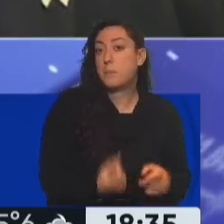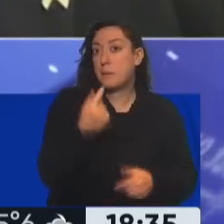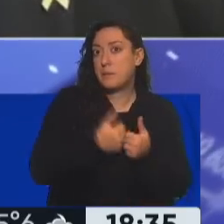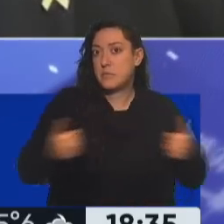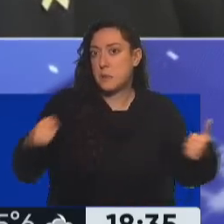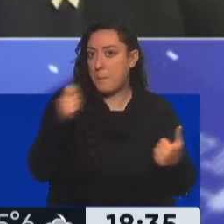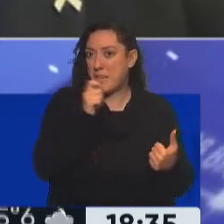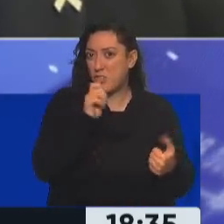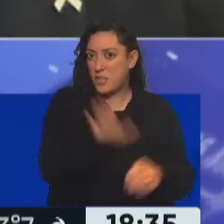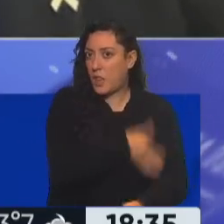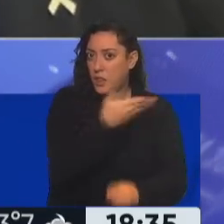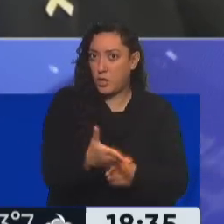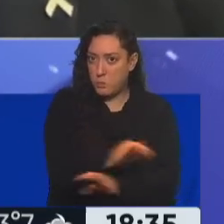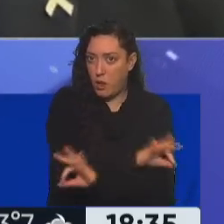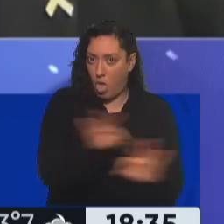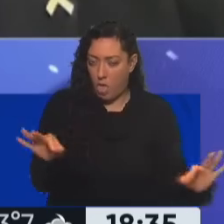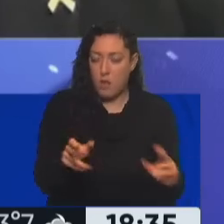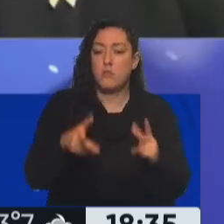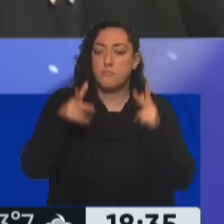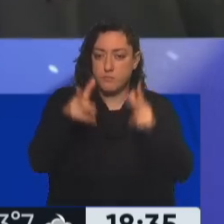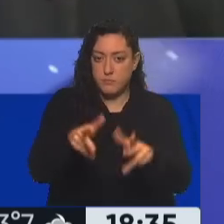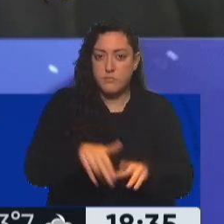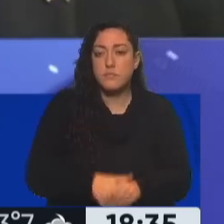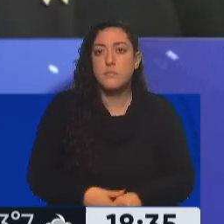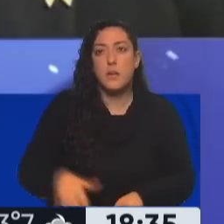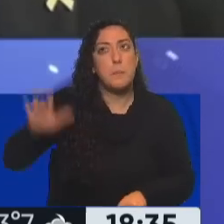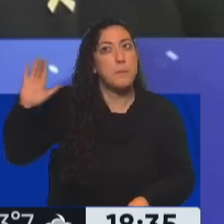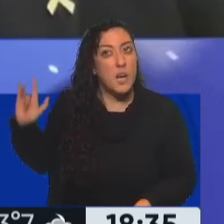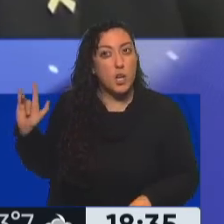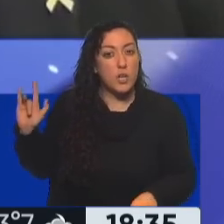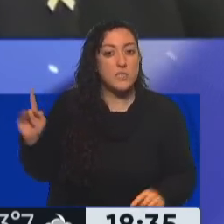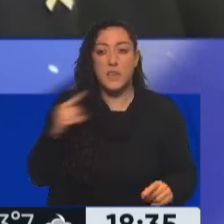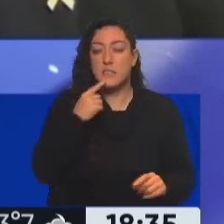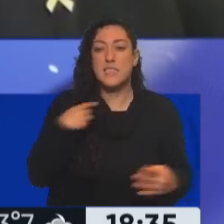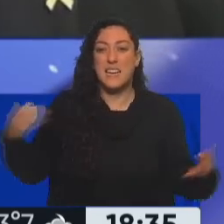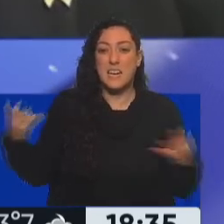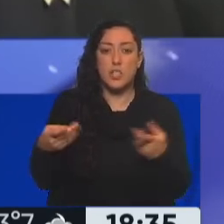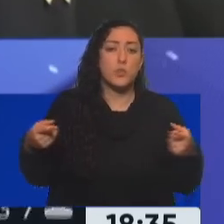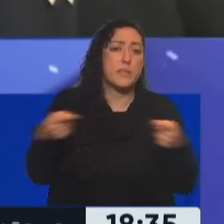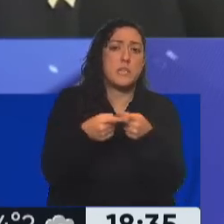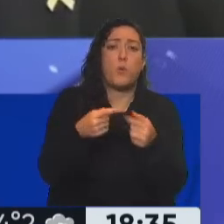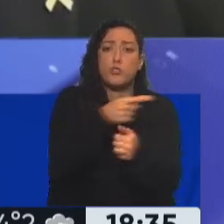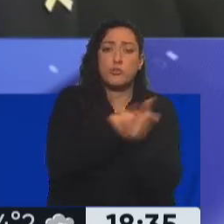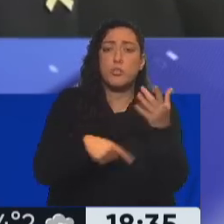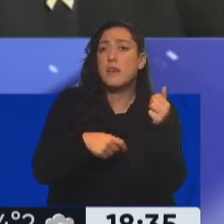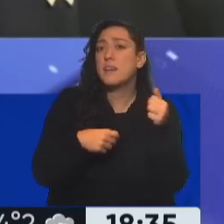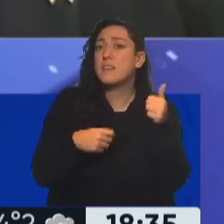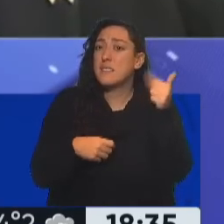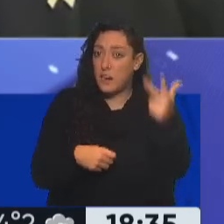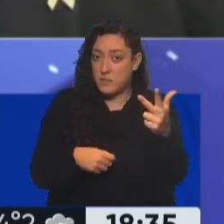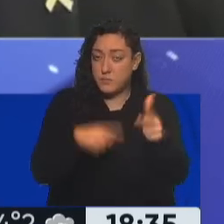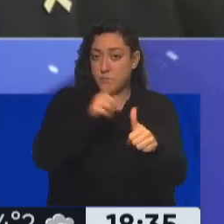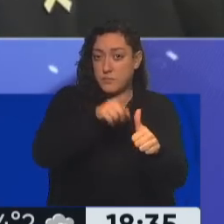periodistas en muchísimo tiempo, que fue el miércoles, y dijo: los objetivos de la guerra siguen siendo tres: recuperar los